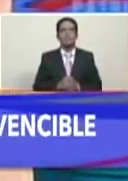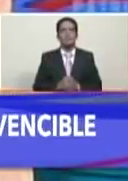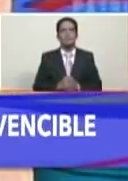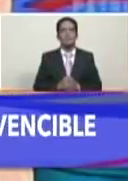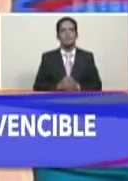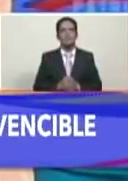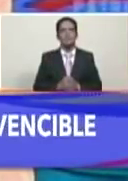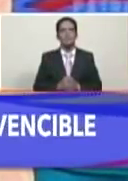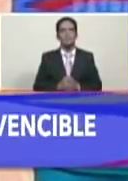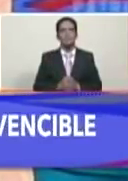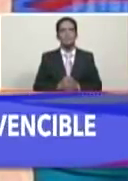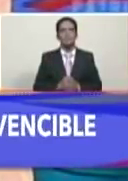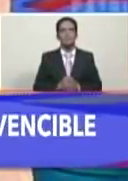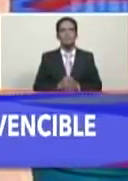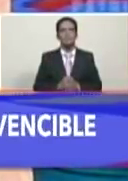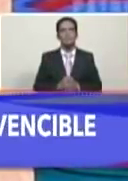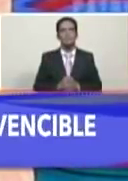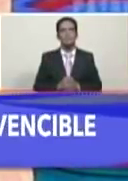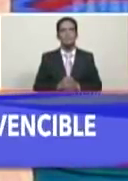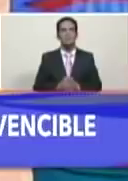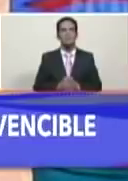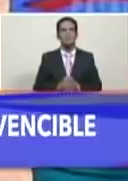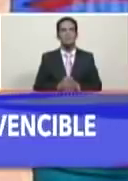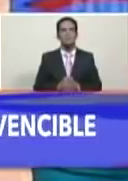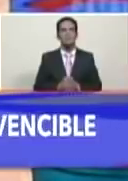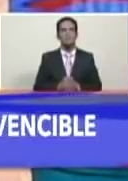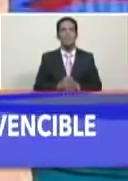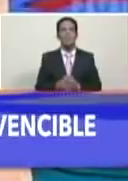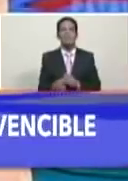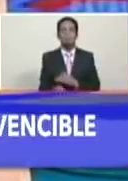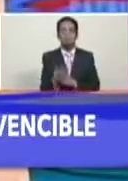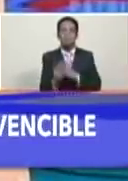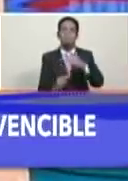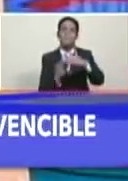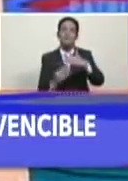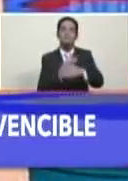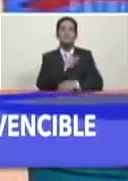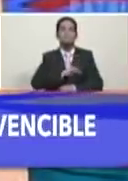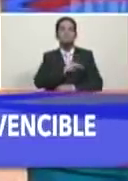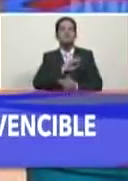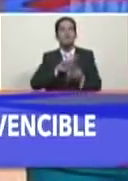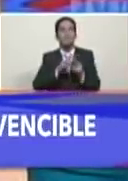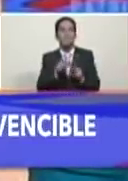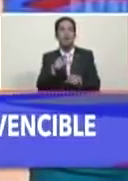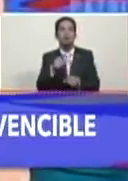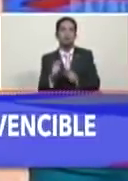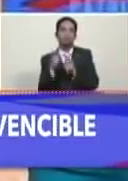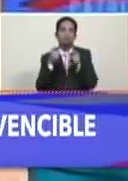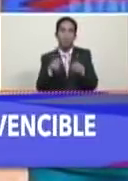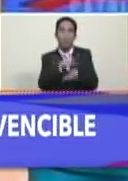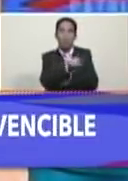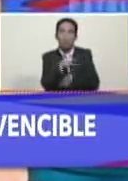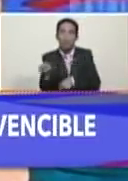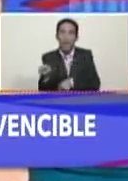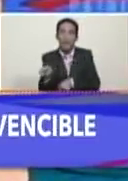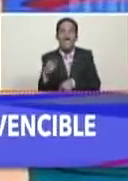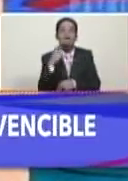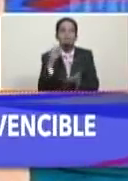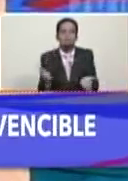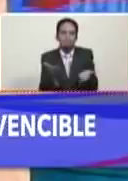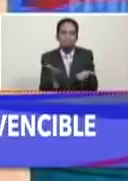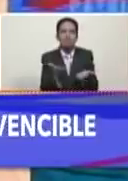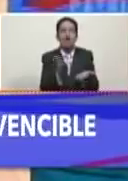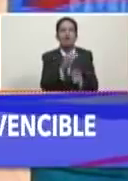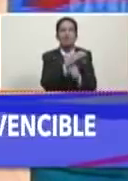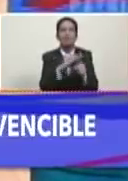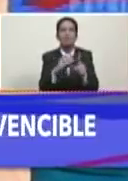las grandes bases de misiones de paz en todo el país para que ustedes se encarguen y sean gran centro de cultura, deporte.